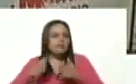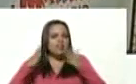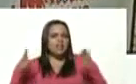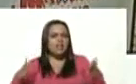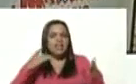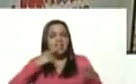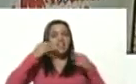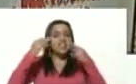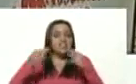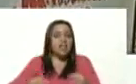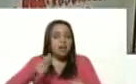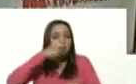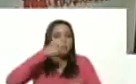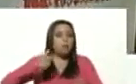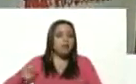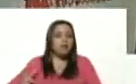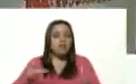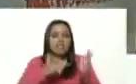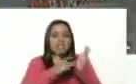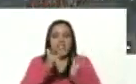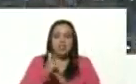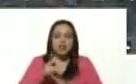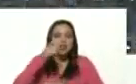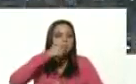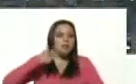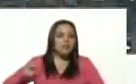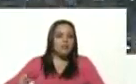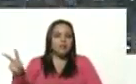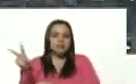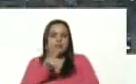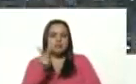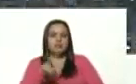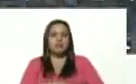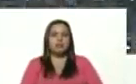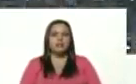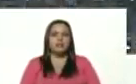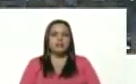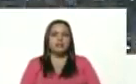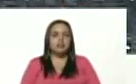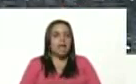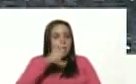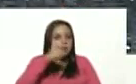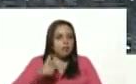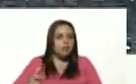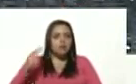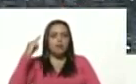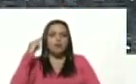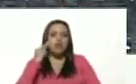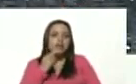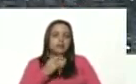la verdad del pueblo de Cristo, del pueblo de Venezuela, del pueblo de Bolívar.